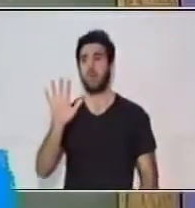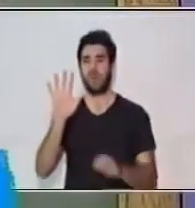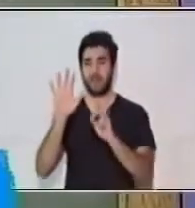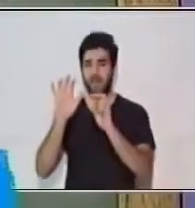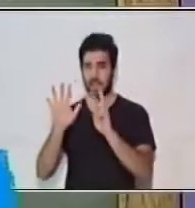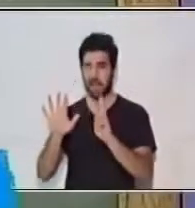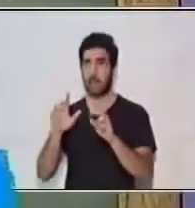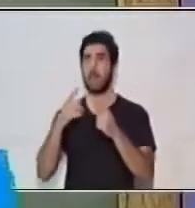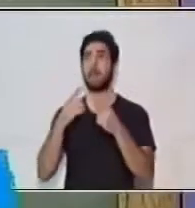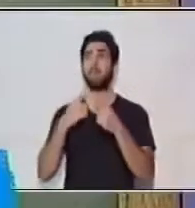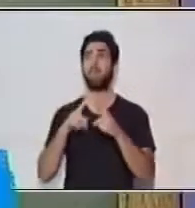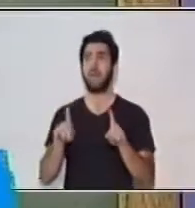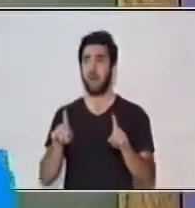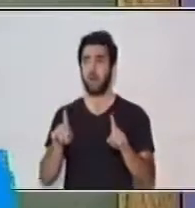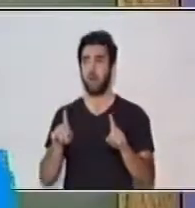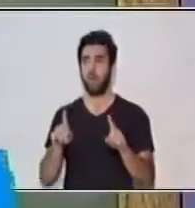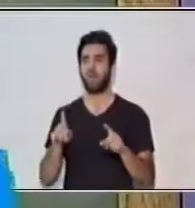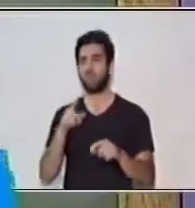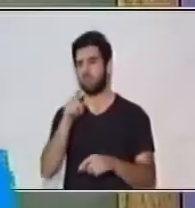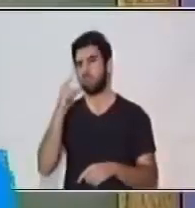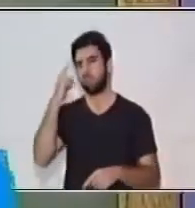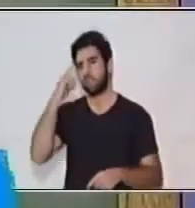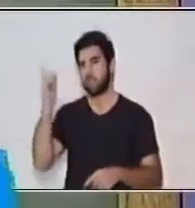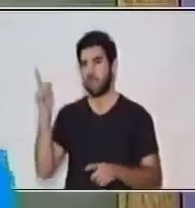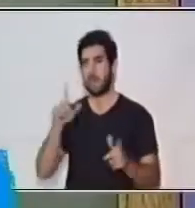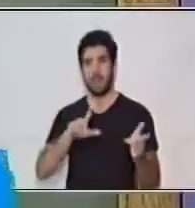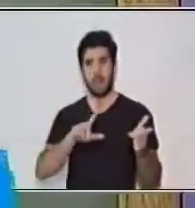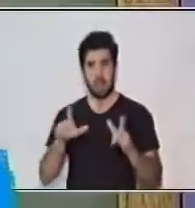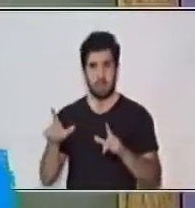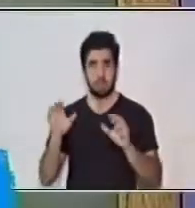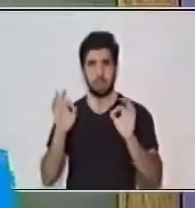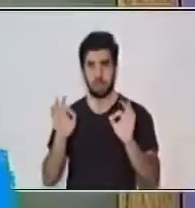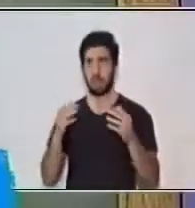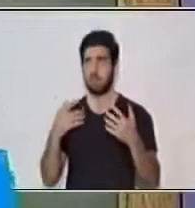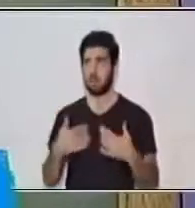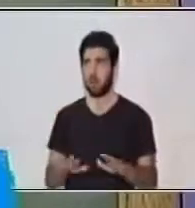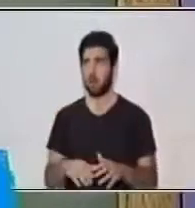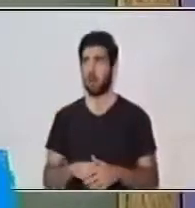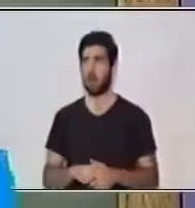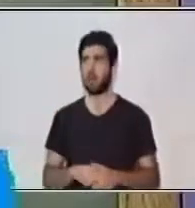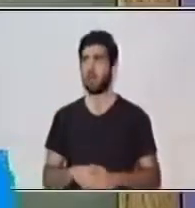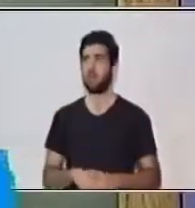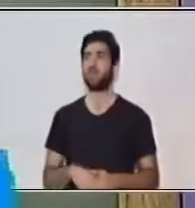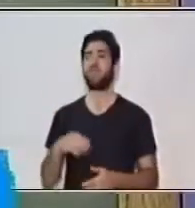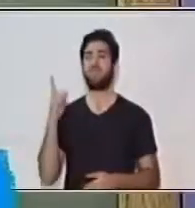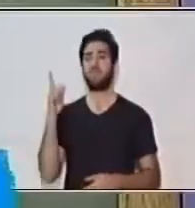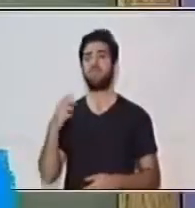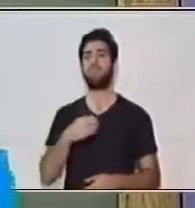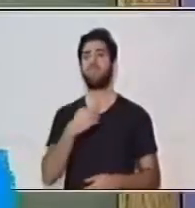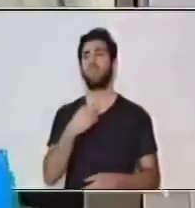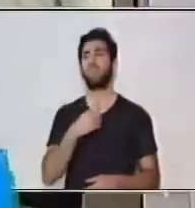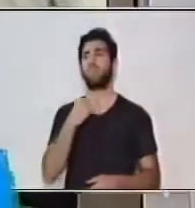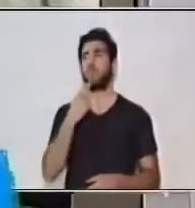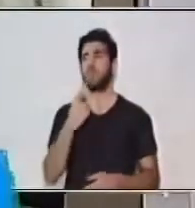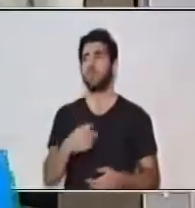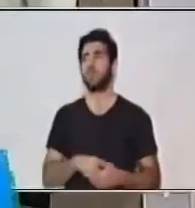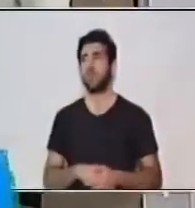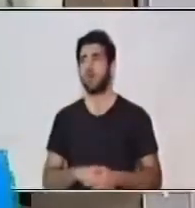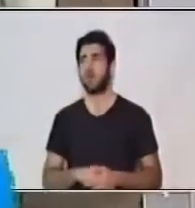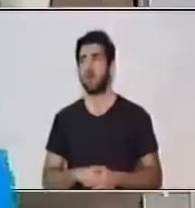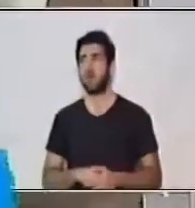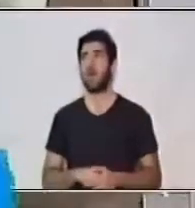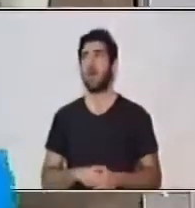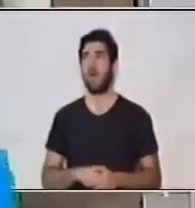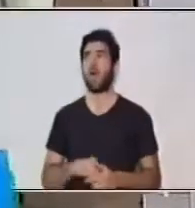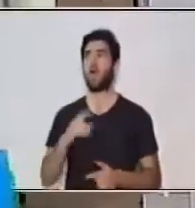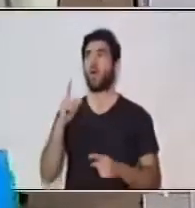2.57. ¿Pero hay algo, profe? ¿Crees tú que aquí ya estamos completamente? No. ¿Qué nos falta en Esto quiere decir entonces que